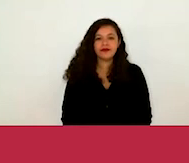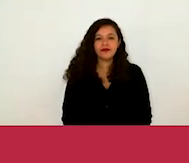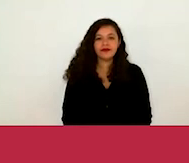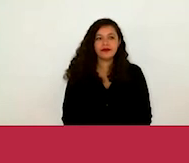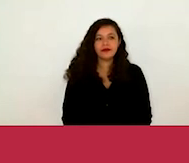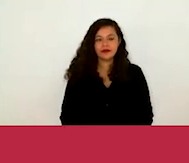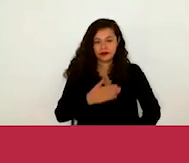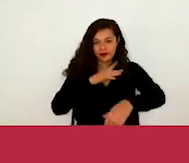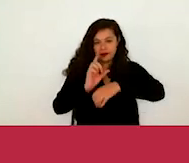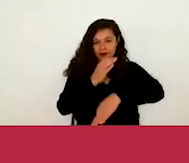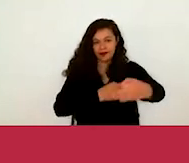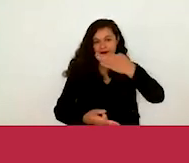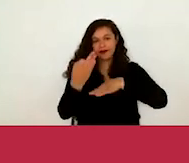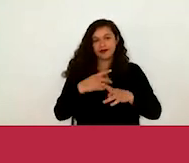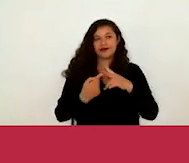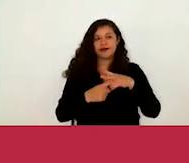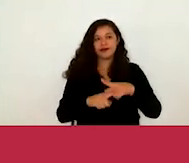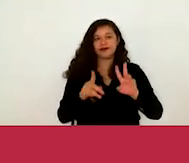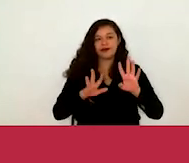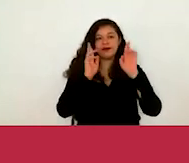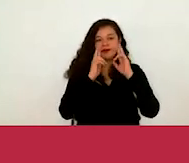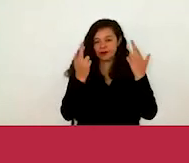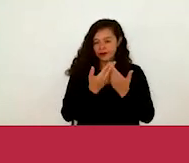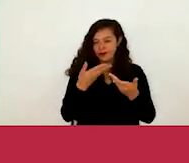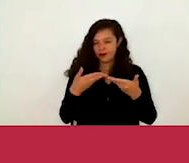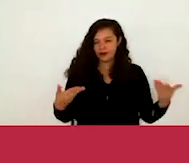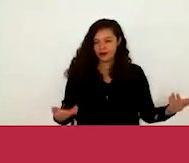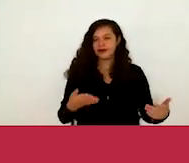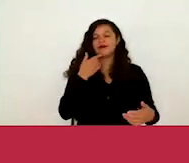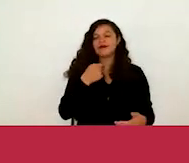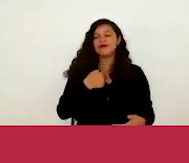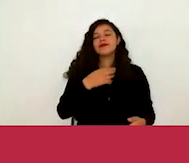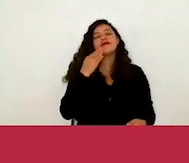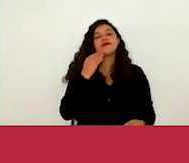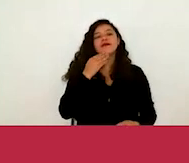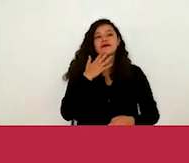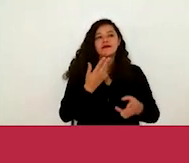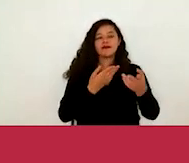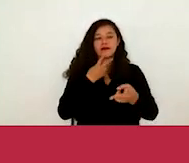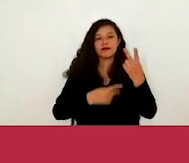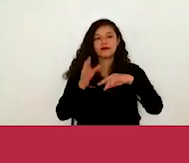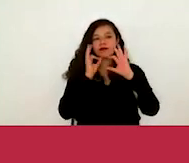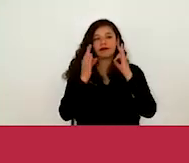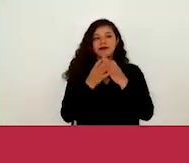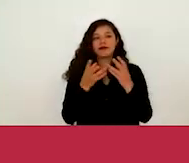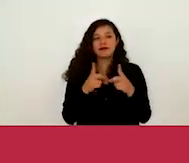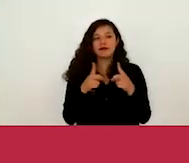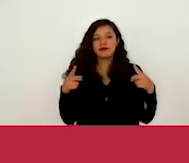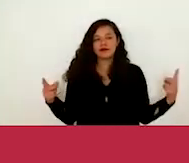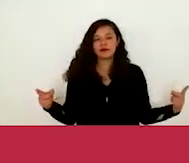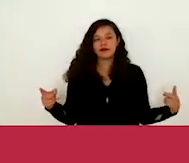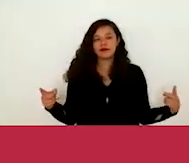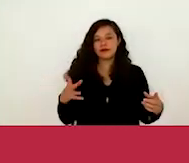pues bien buen día a todas y todos vamos a ver inicio con la sesión de hoy les doy la más cordial bienvenida a la sesión de formación y desarrollo